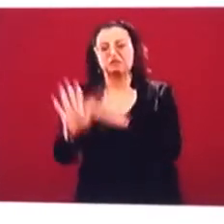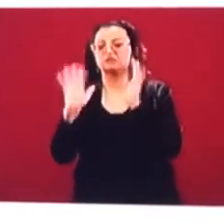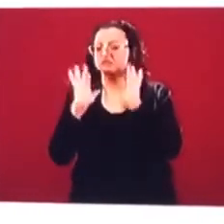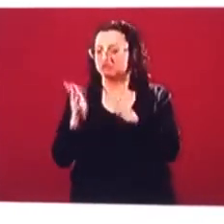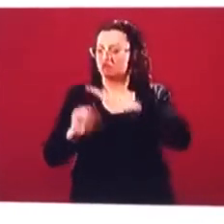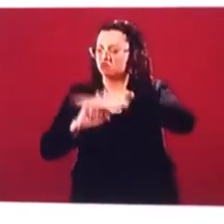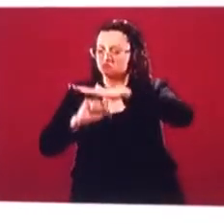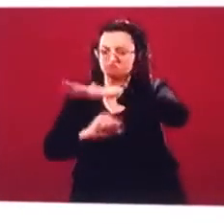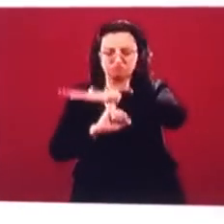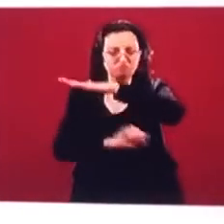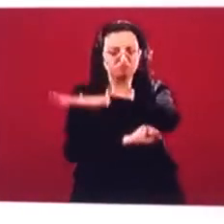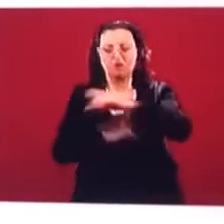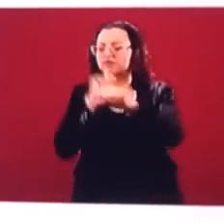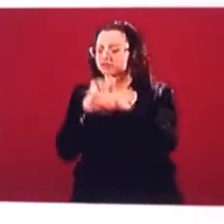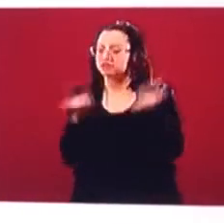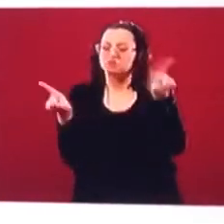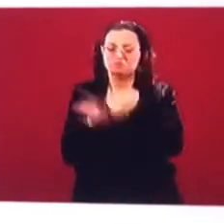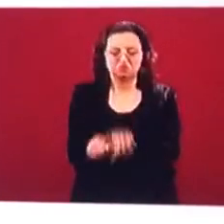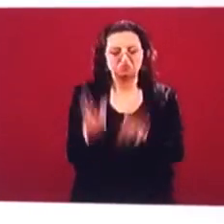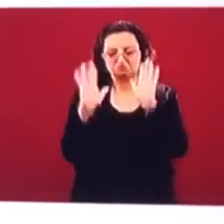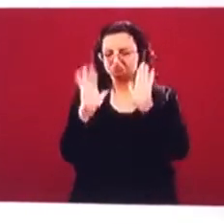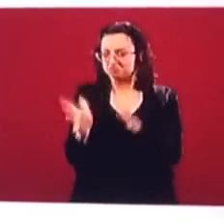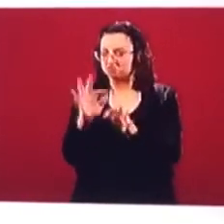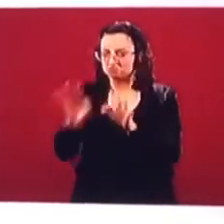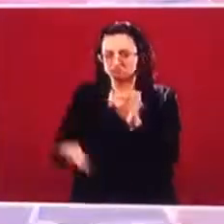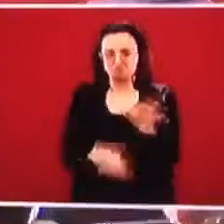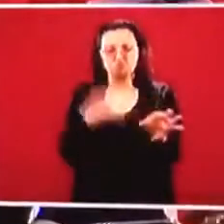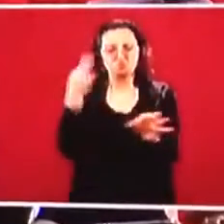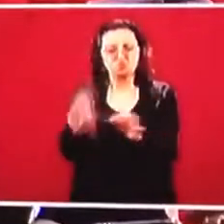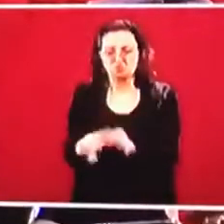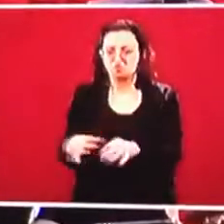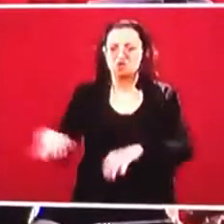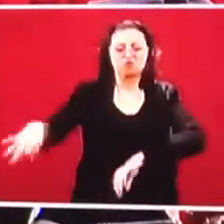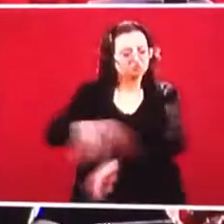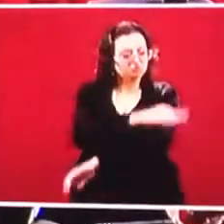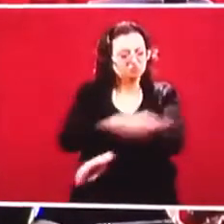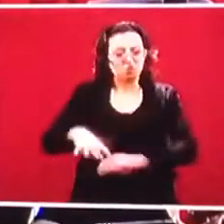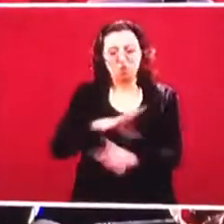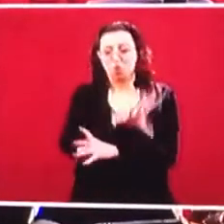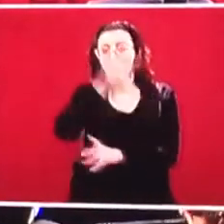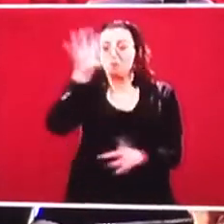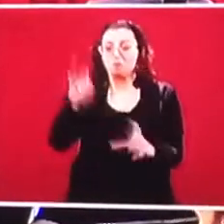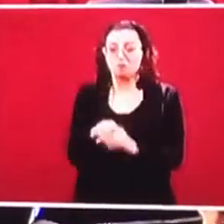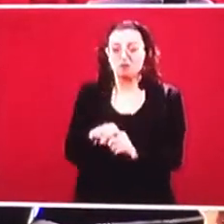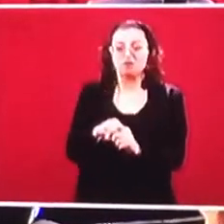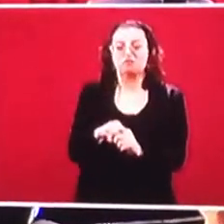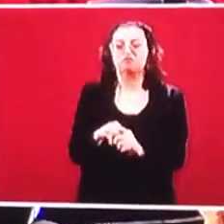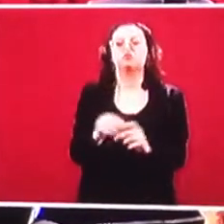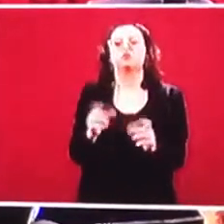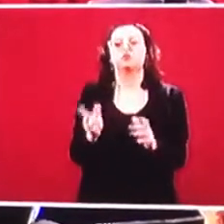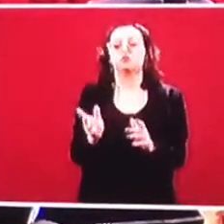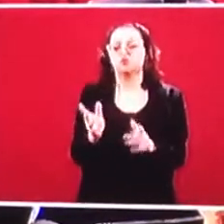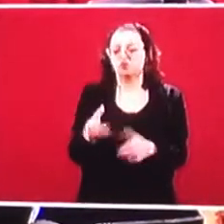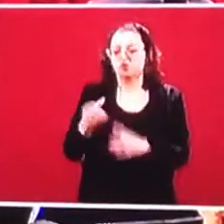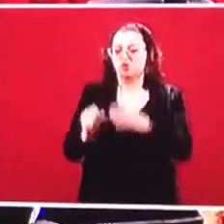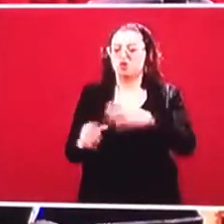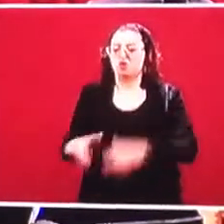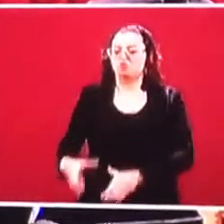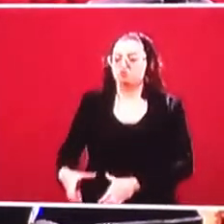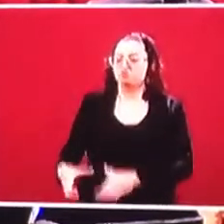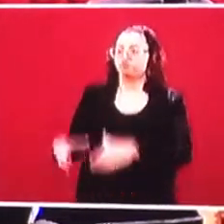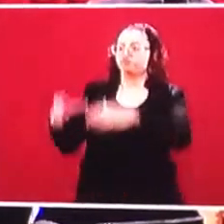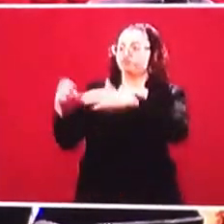sus audífonos, con su micrófono al frente, sonriendo, y creo que eso tuvo mucho que